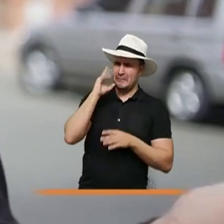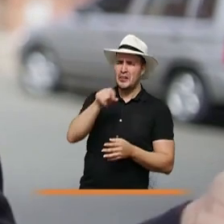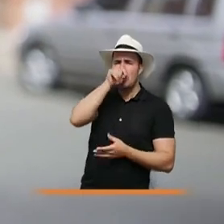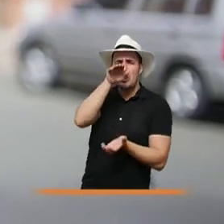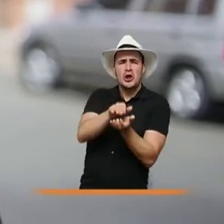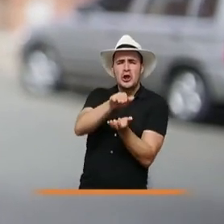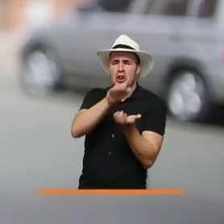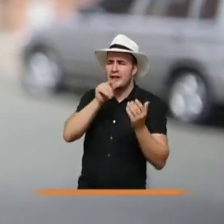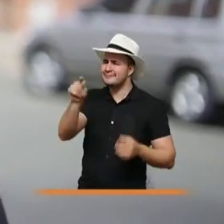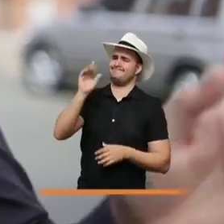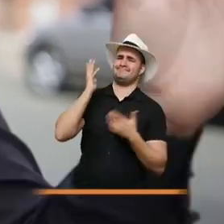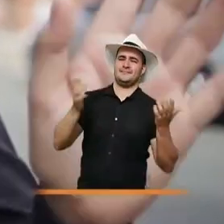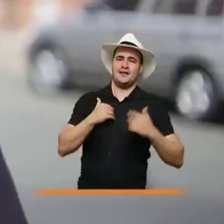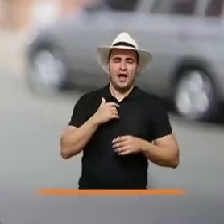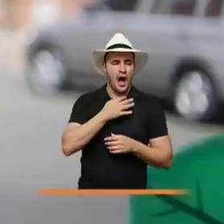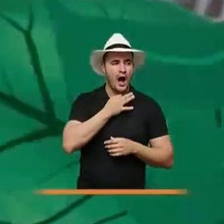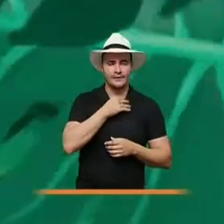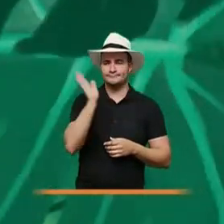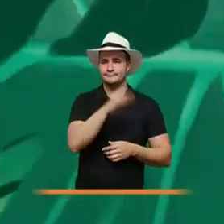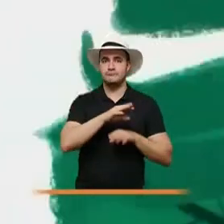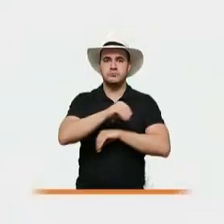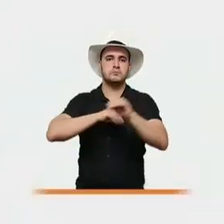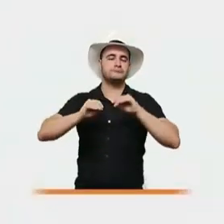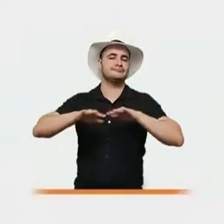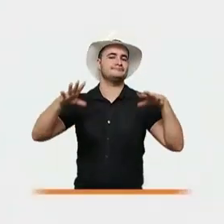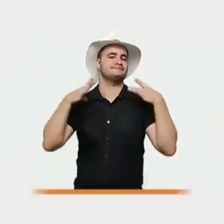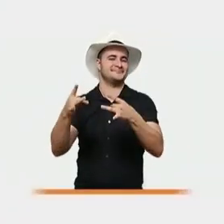y eso causó muchas gracias pero no se quedó así y phising